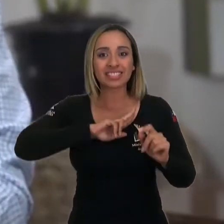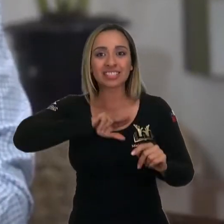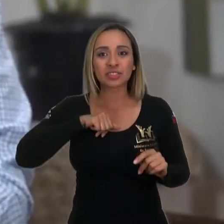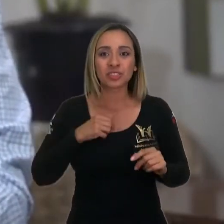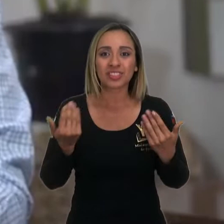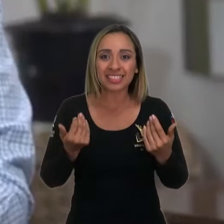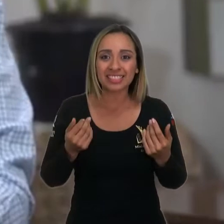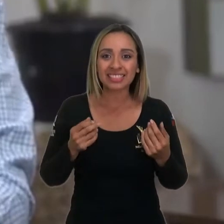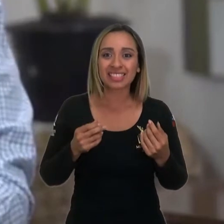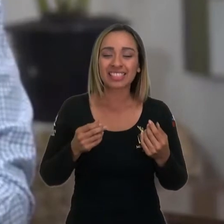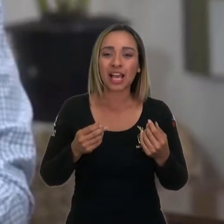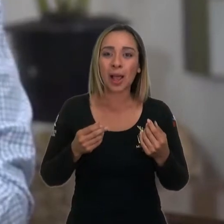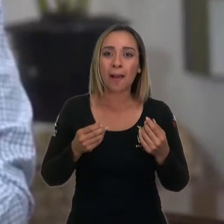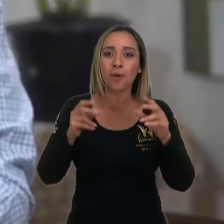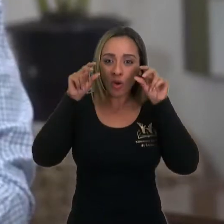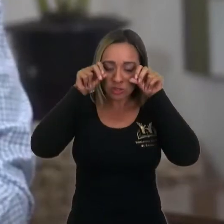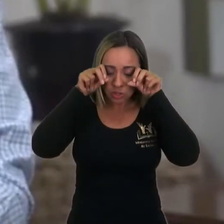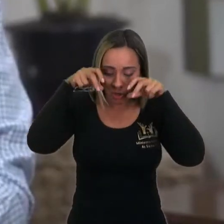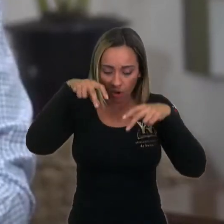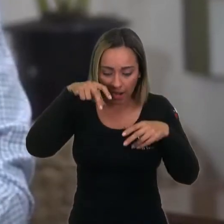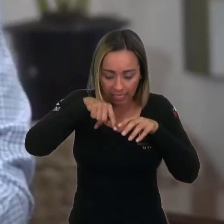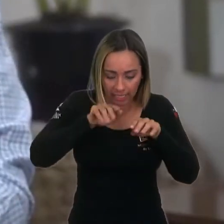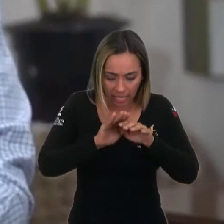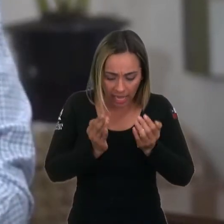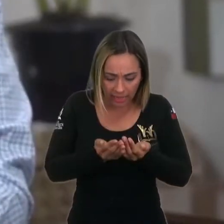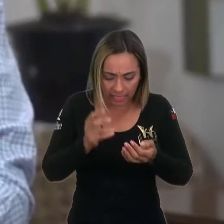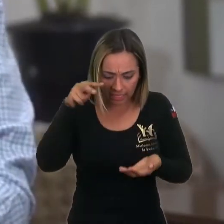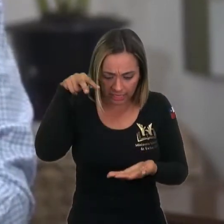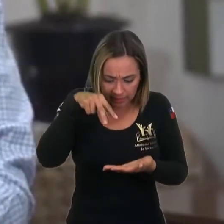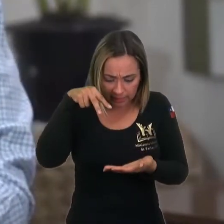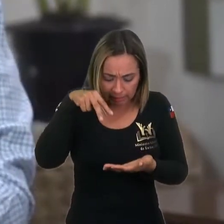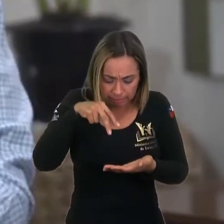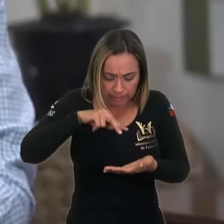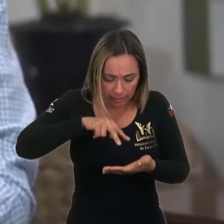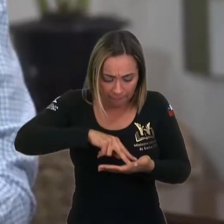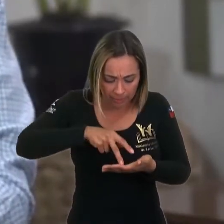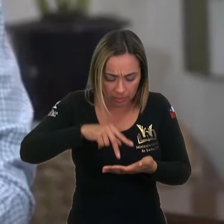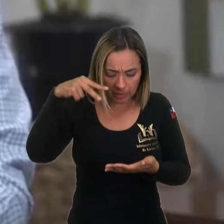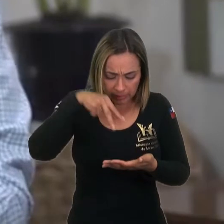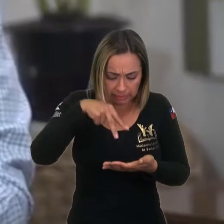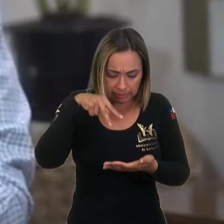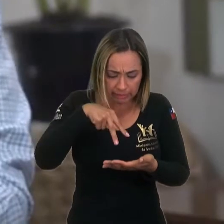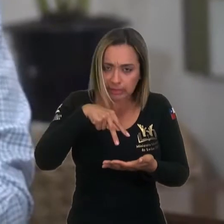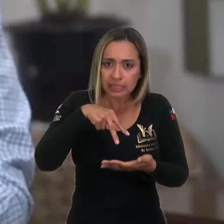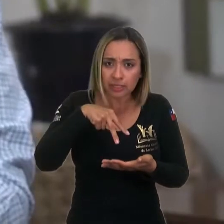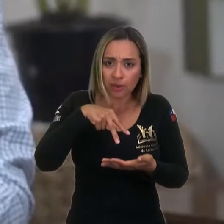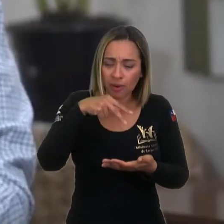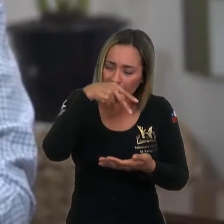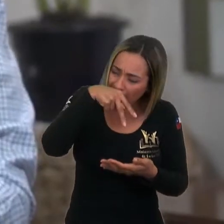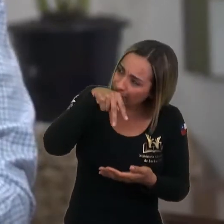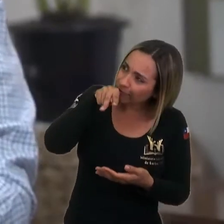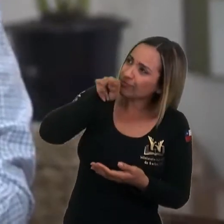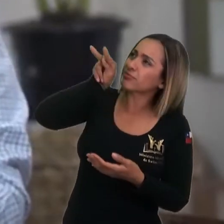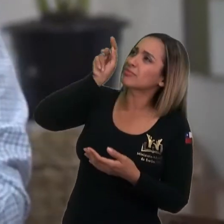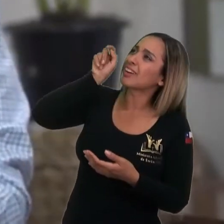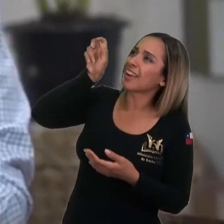la tierra. Hay que sacar los ojos de la tierra. Hay que alzar los ojos. Pero no a los montes, sino al